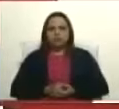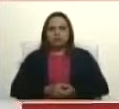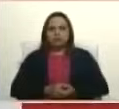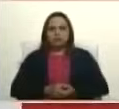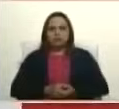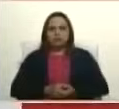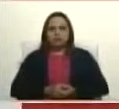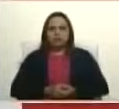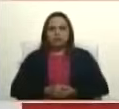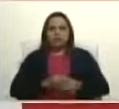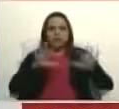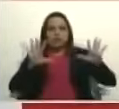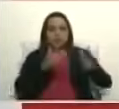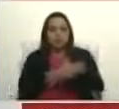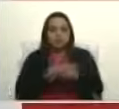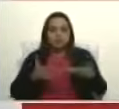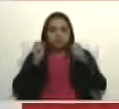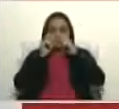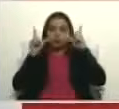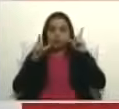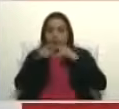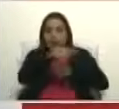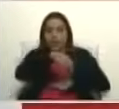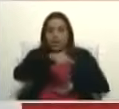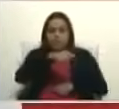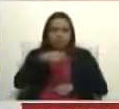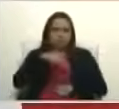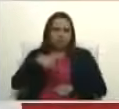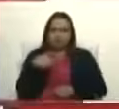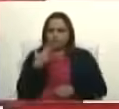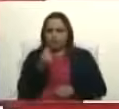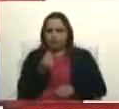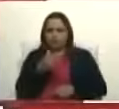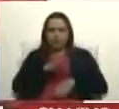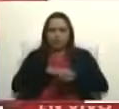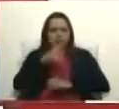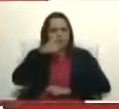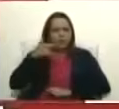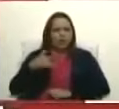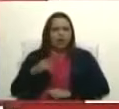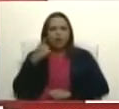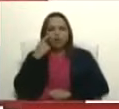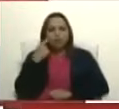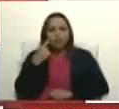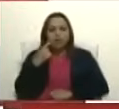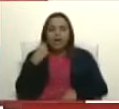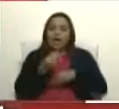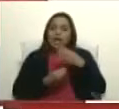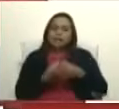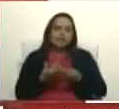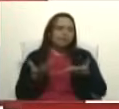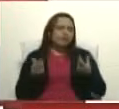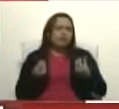10 millones, increíble. Para ellos, para nosotros no, porque este pueblo está acostumbrado a dar mil batallas.